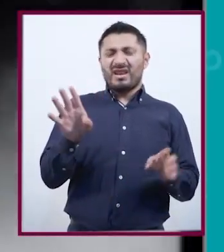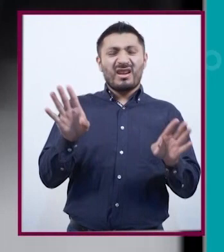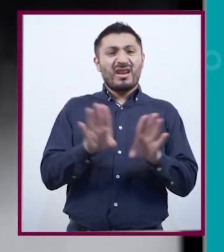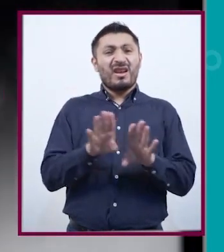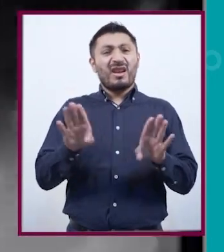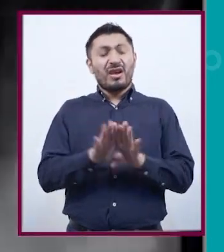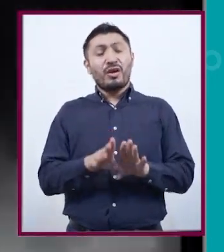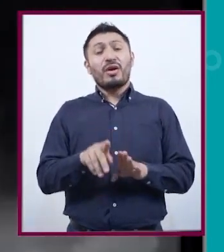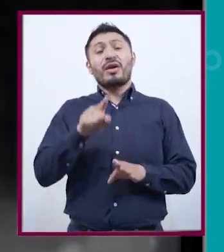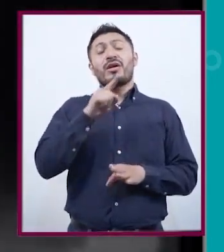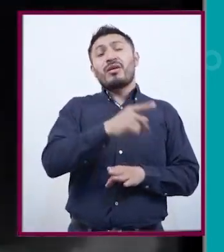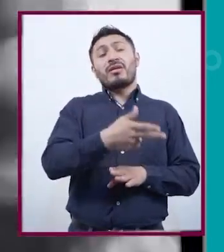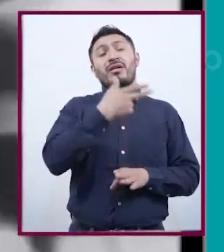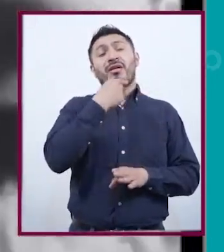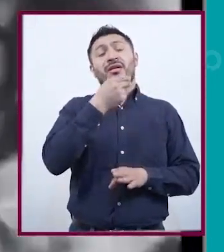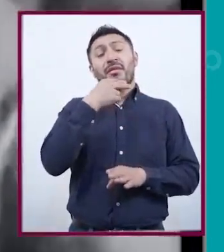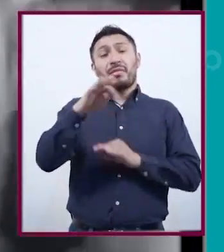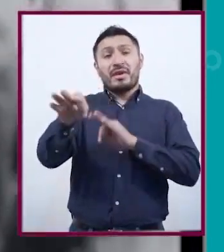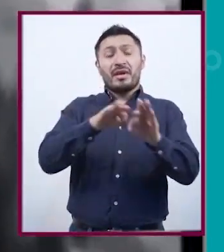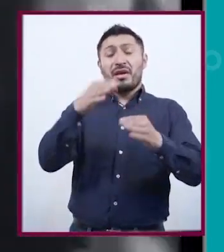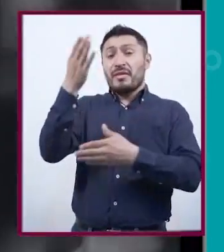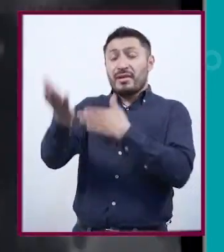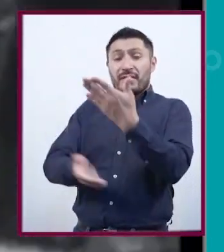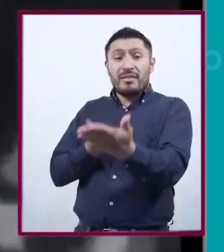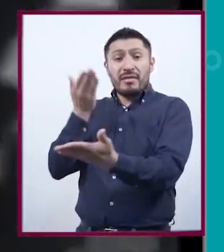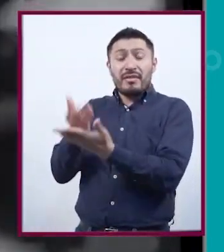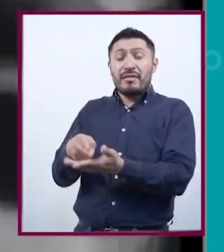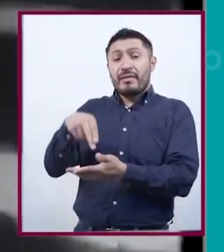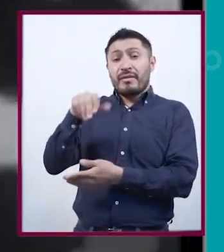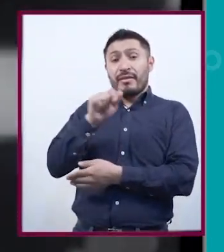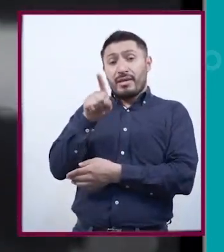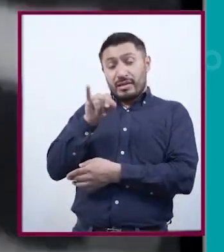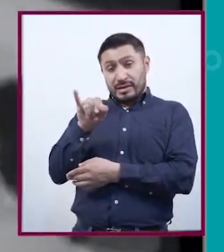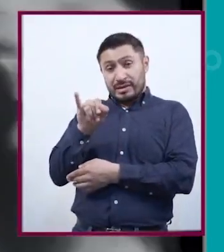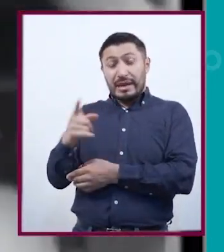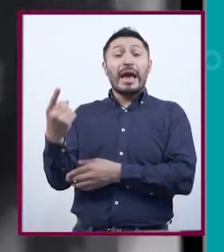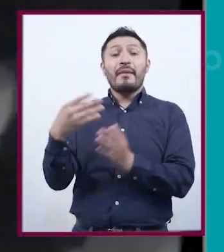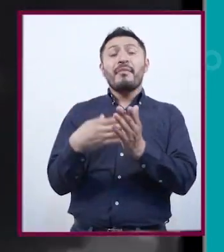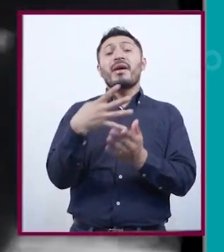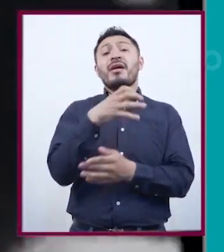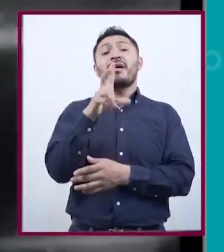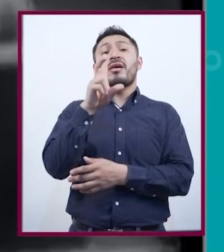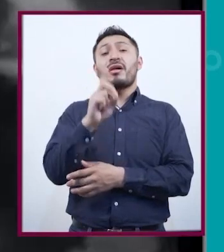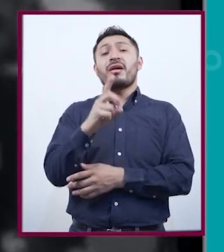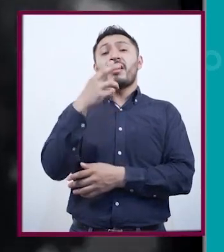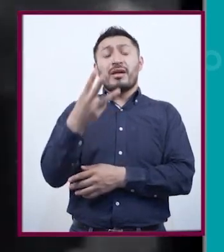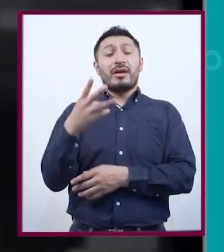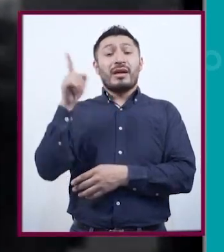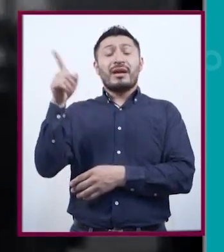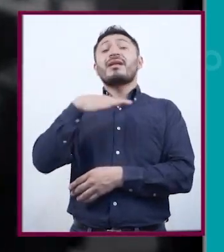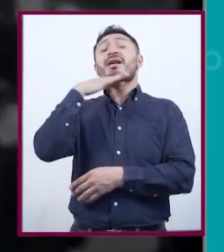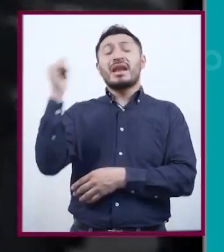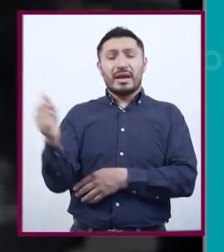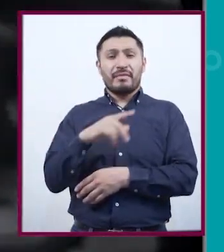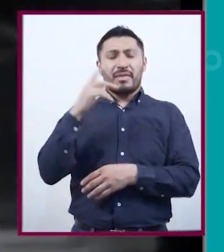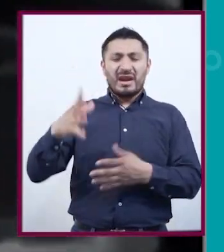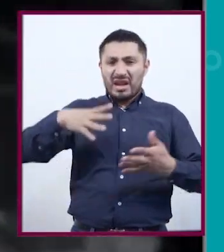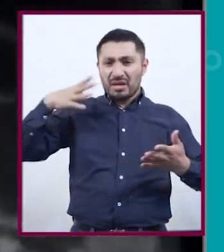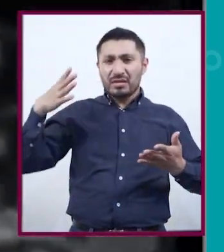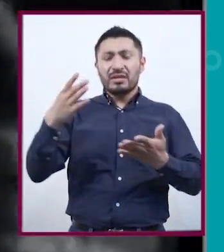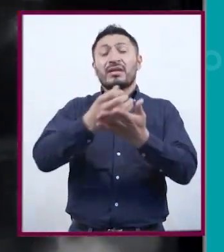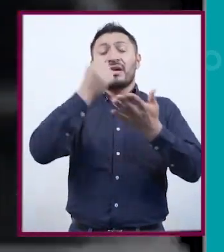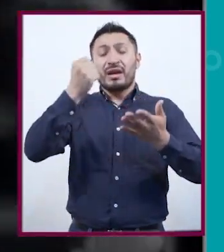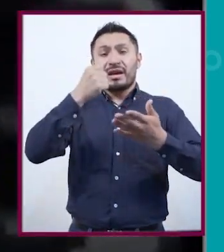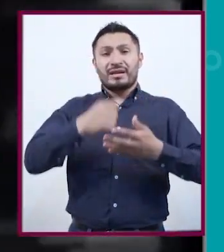Pero, ¿cómo fue que von Braun llegó a trabajar para los nazis? En 1933 asume el poder de Alemania